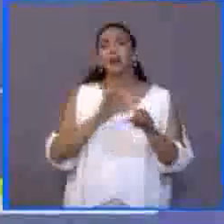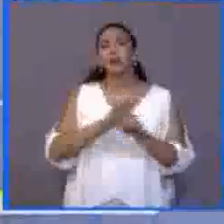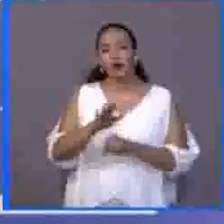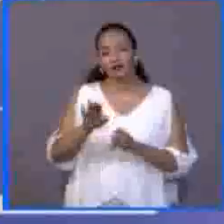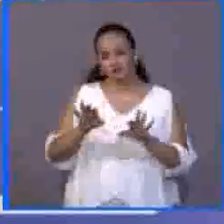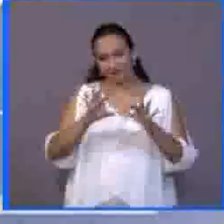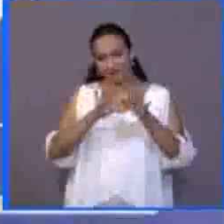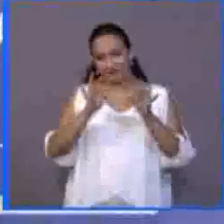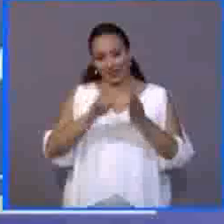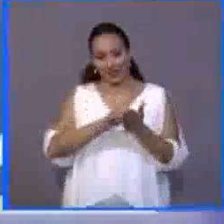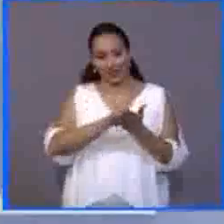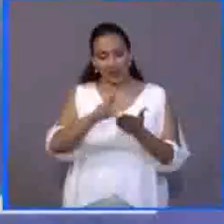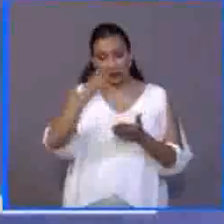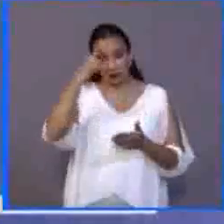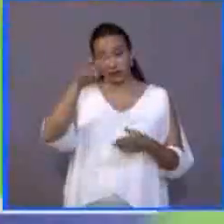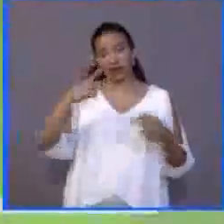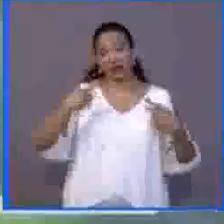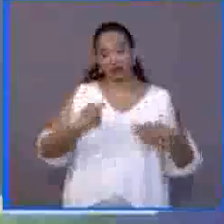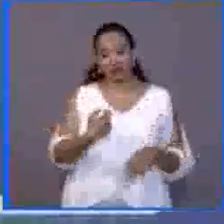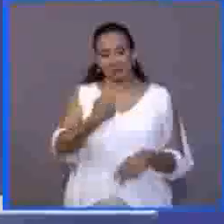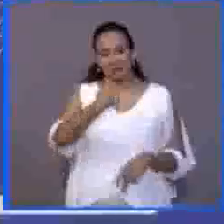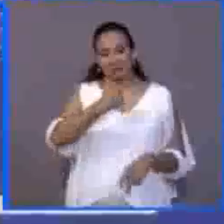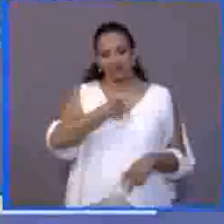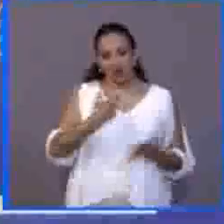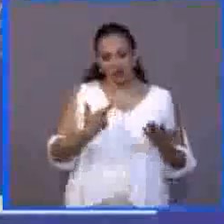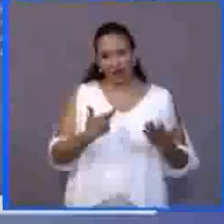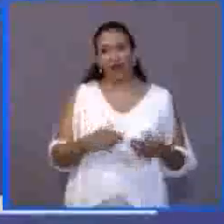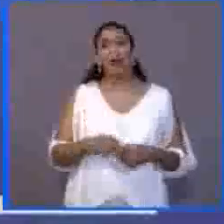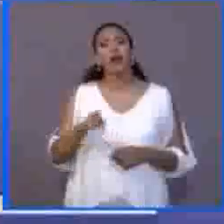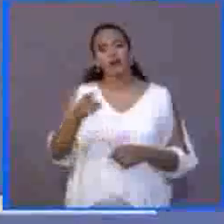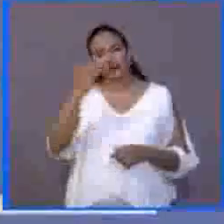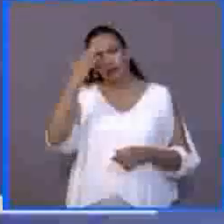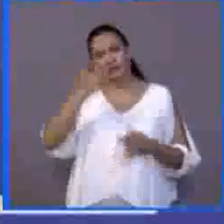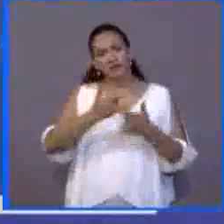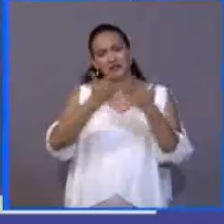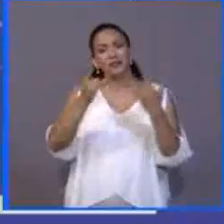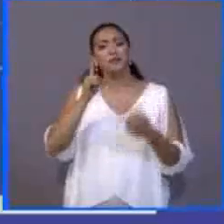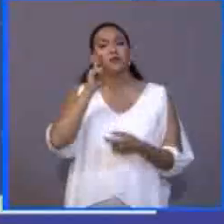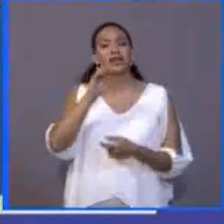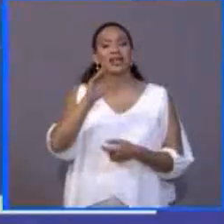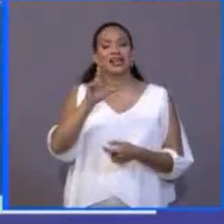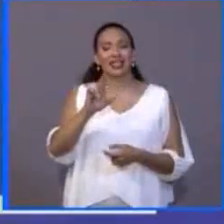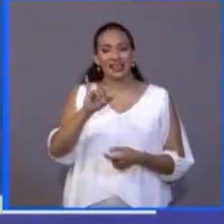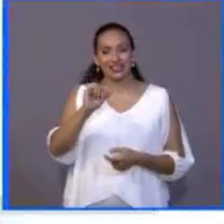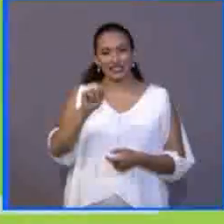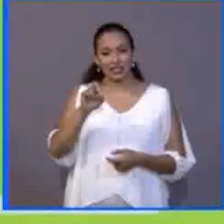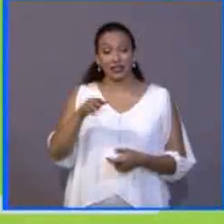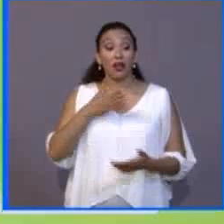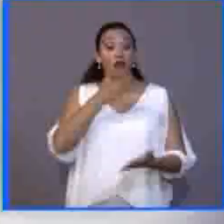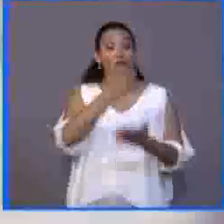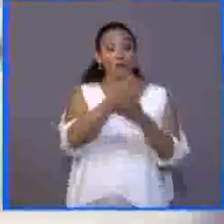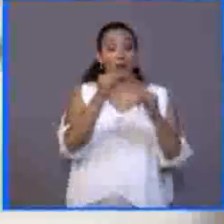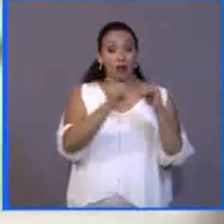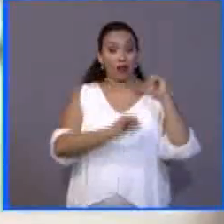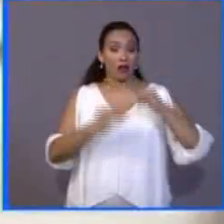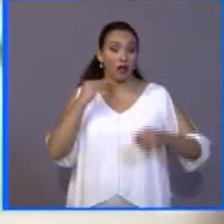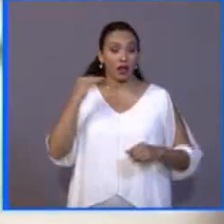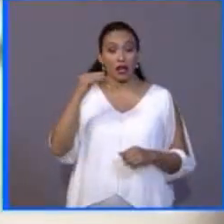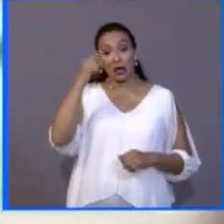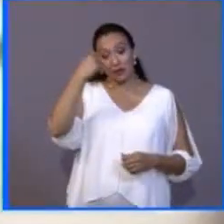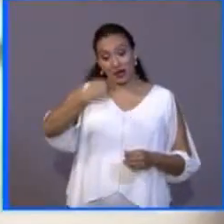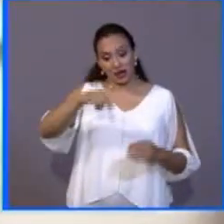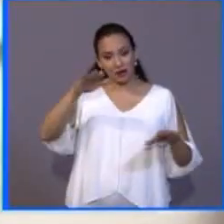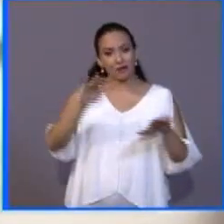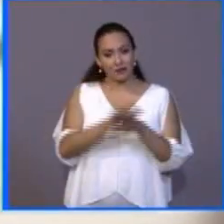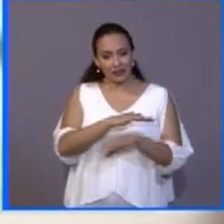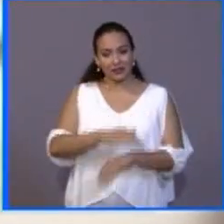el derecho a la identidad de género. Conozca la historia de Cristina, quien acudió a la Defensoría Pública para lograr el cambio de su nombre.